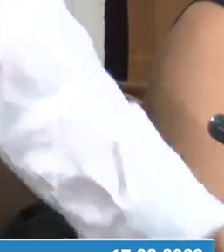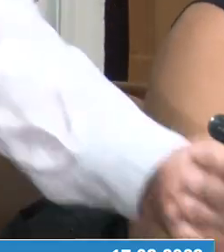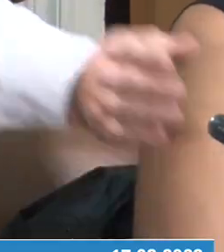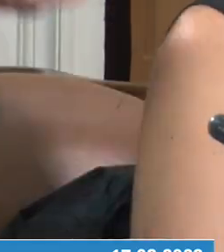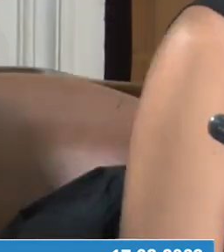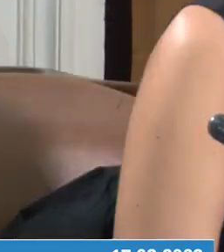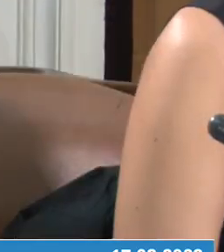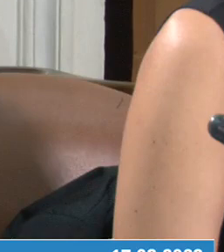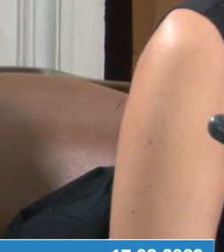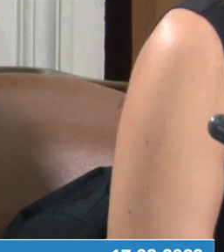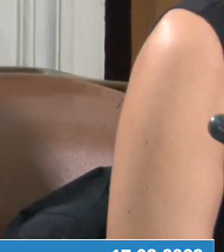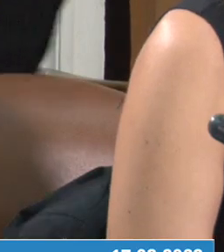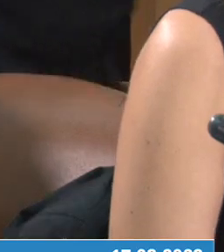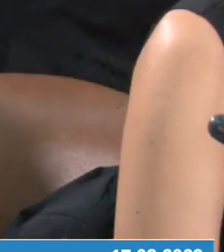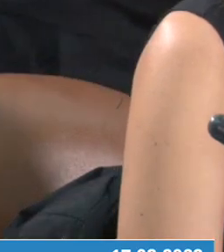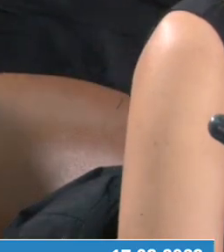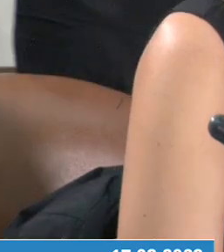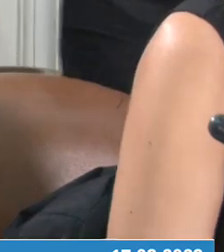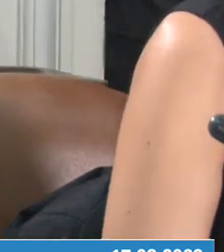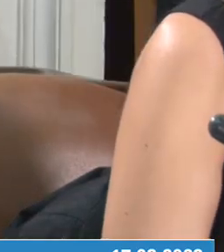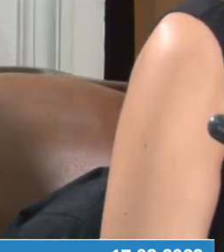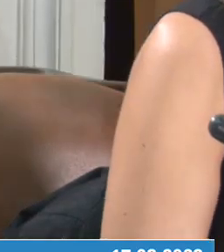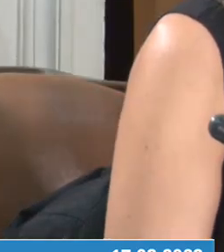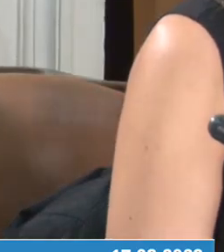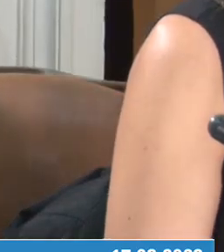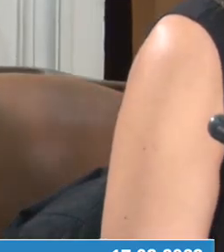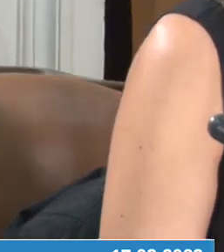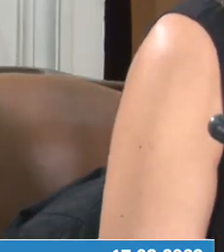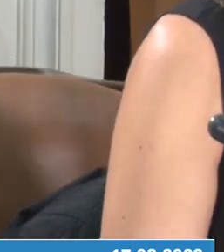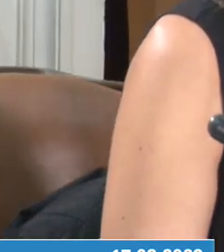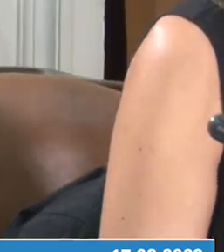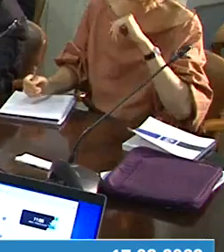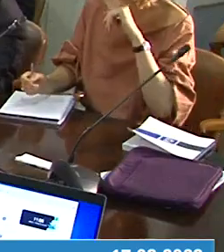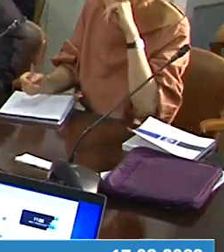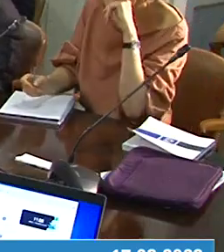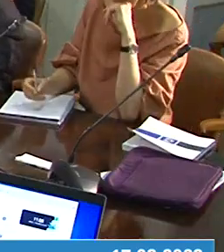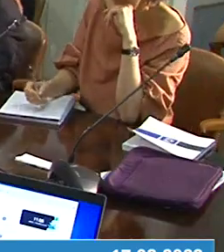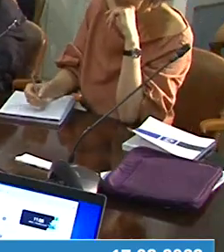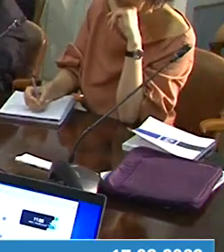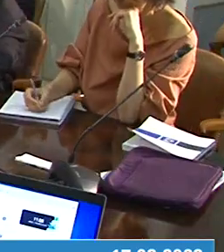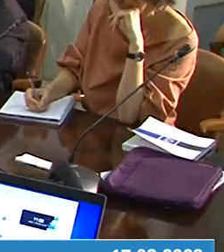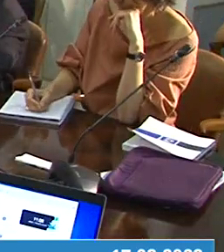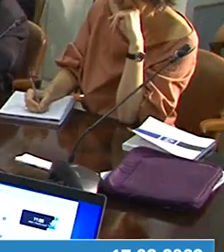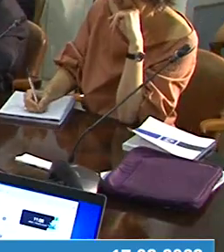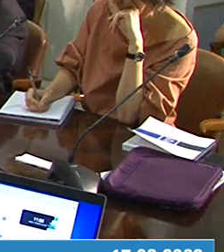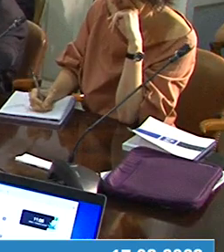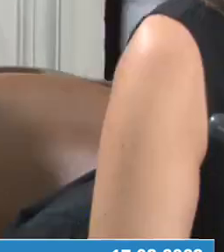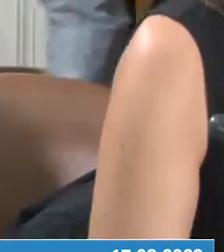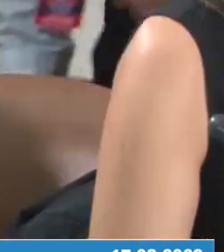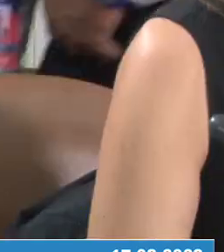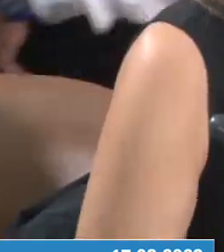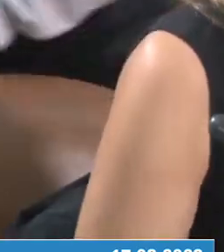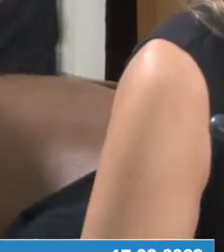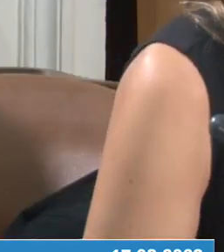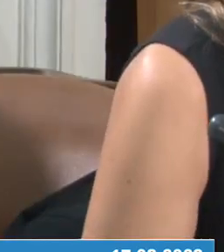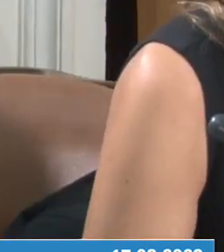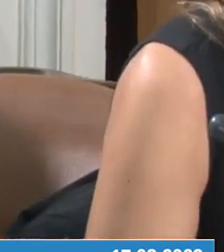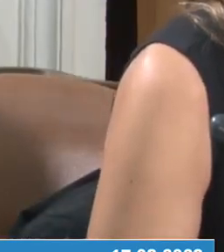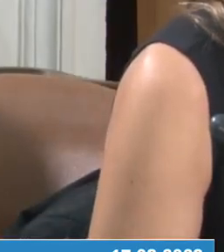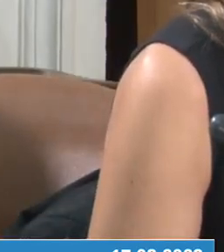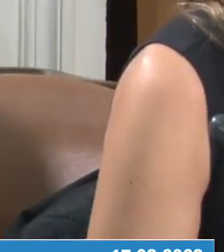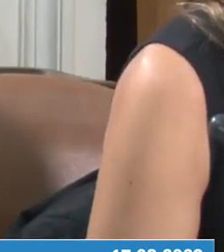trayectoria académica, además fue expresidente del excelentísimo Tribunal Constitucional, entre muchas